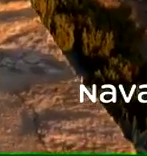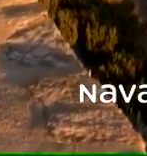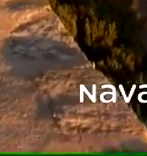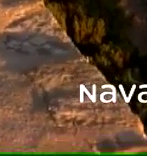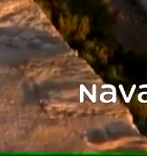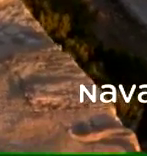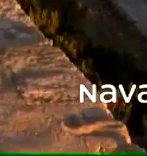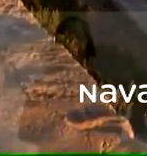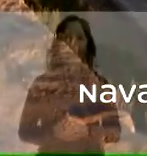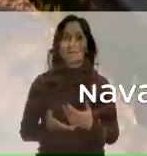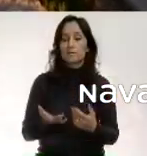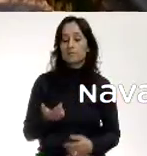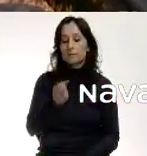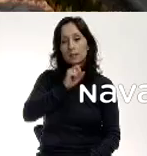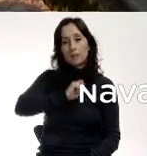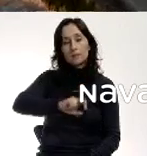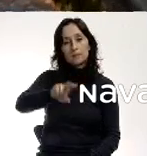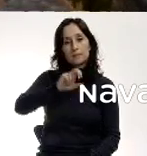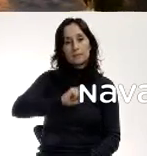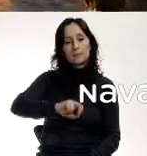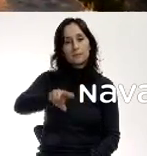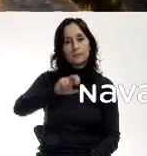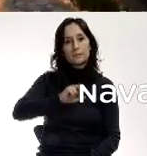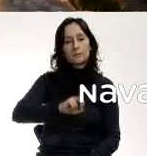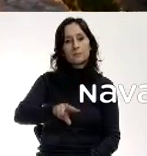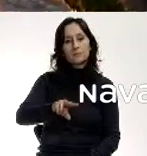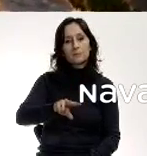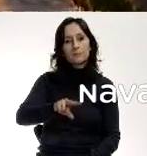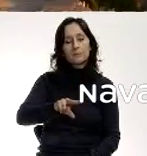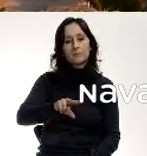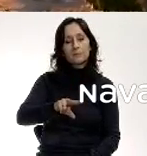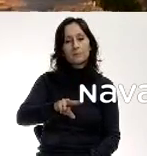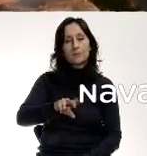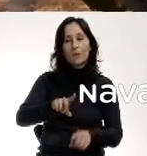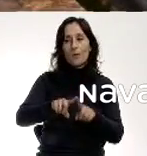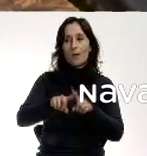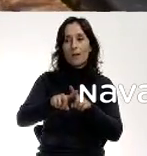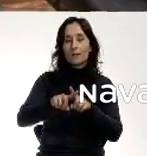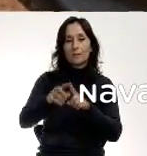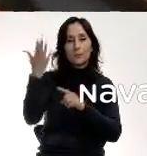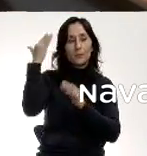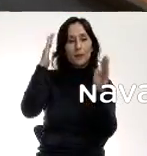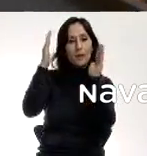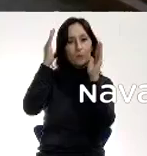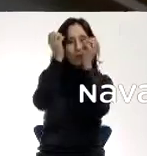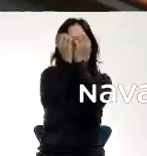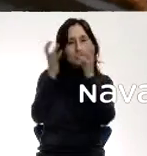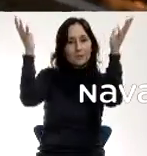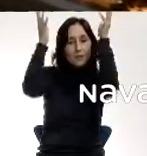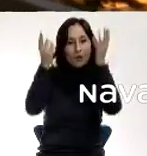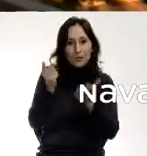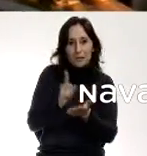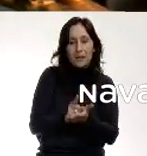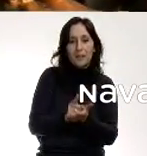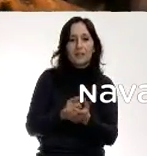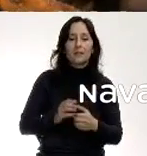Dando un paseo por Artajona te vuelve a esa época, pero sí que es verdad que tenemos